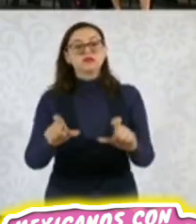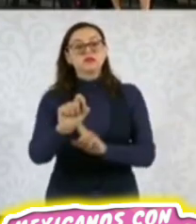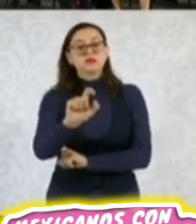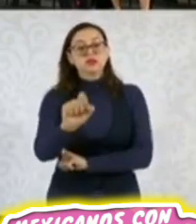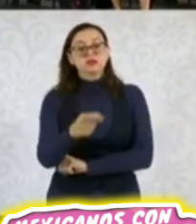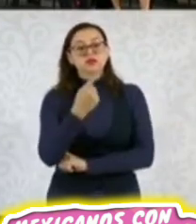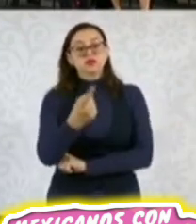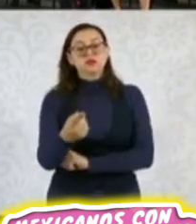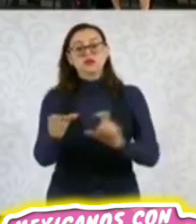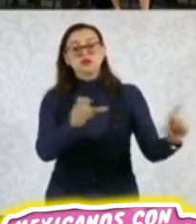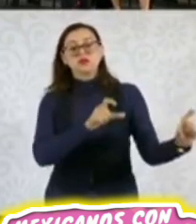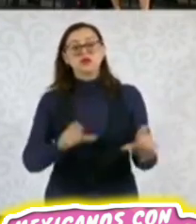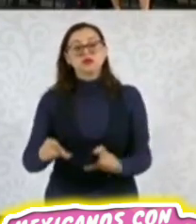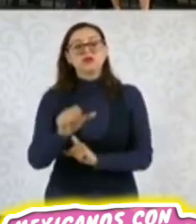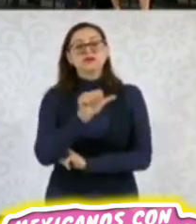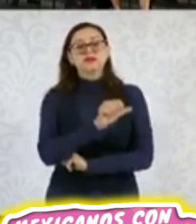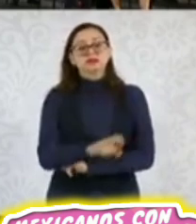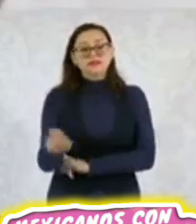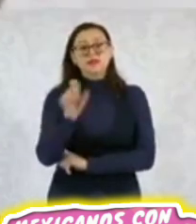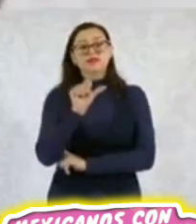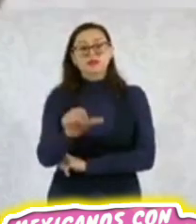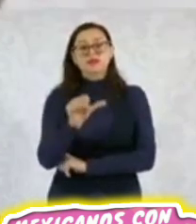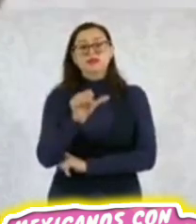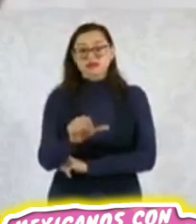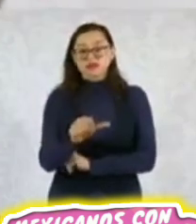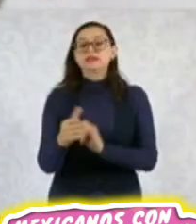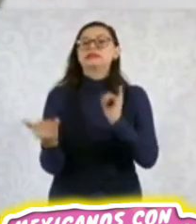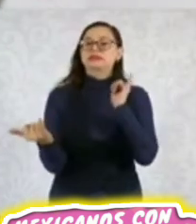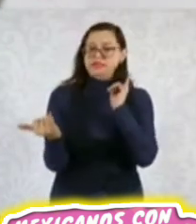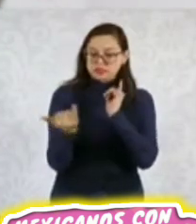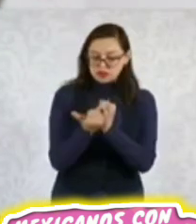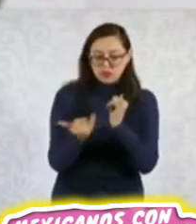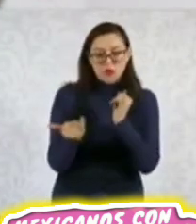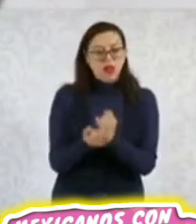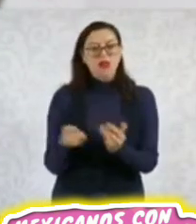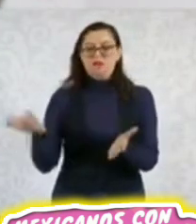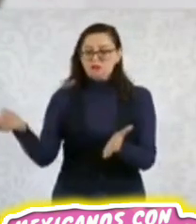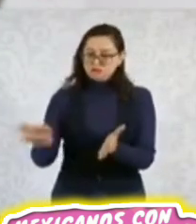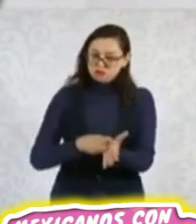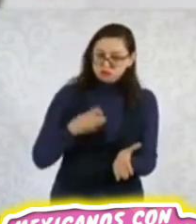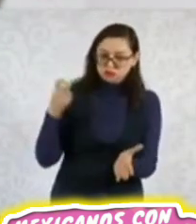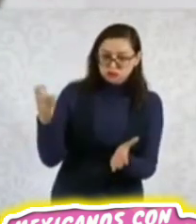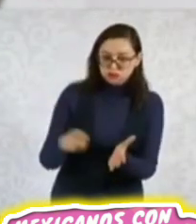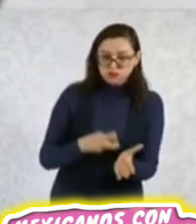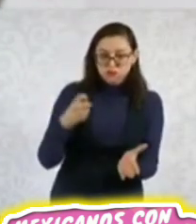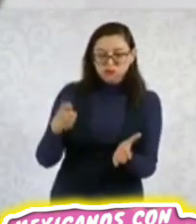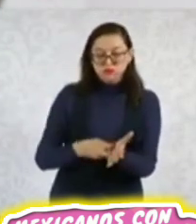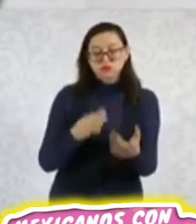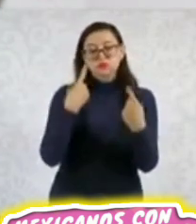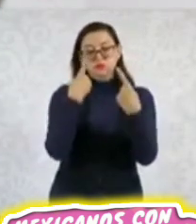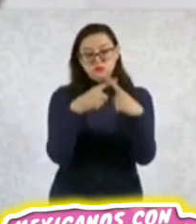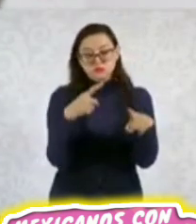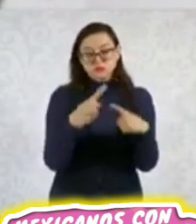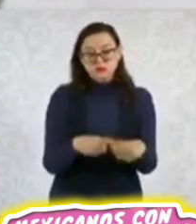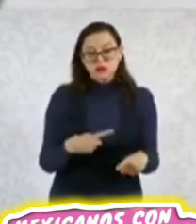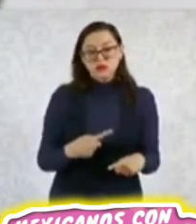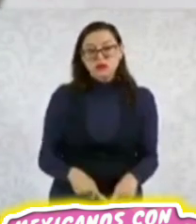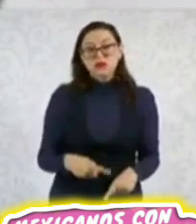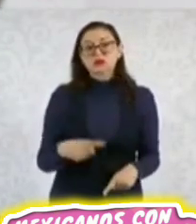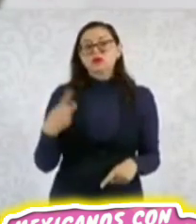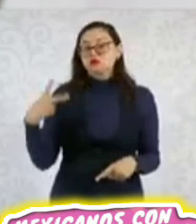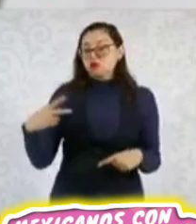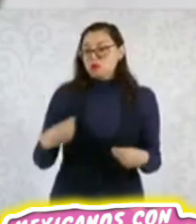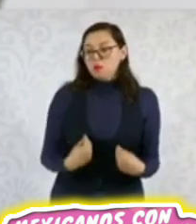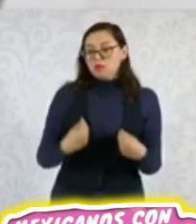21 y 116 también se hacen una serie de reformas para garantizar una vida libre